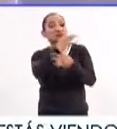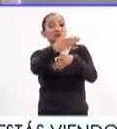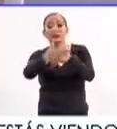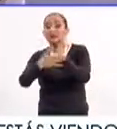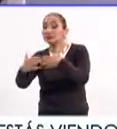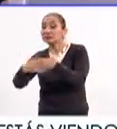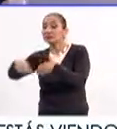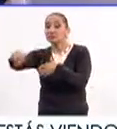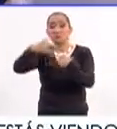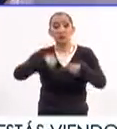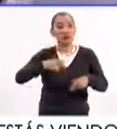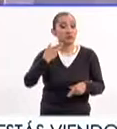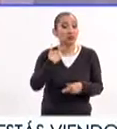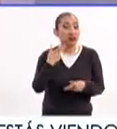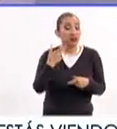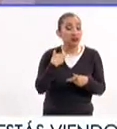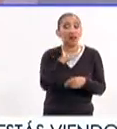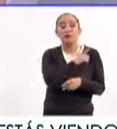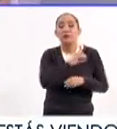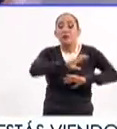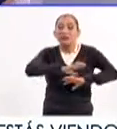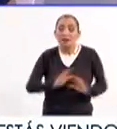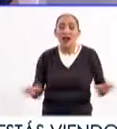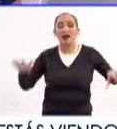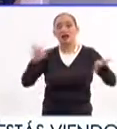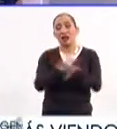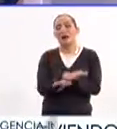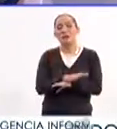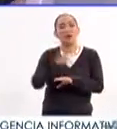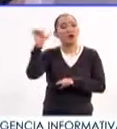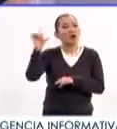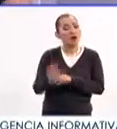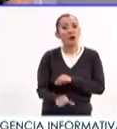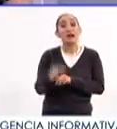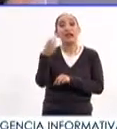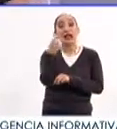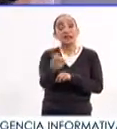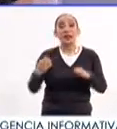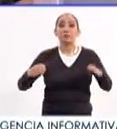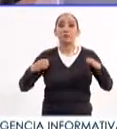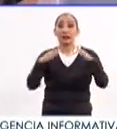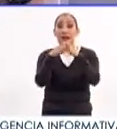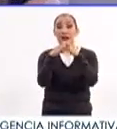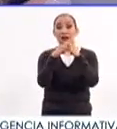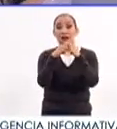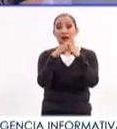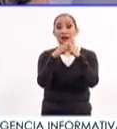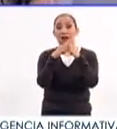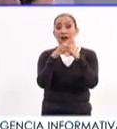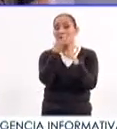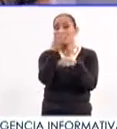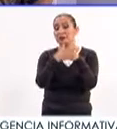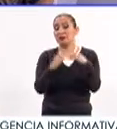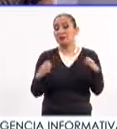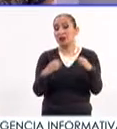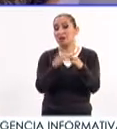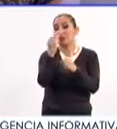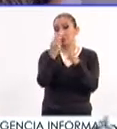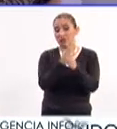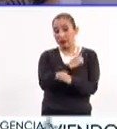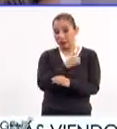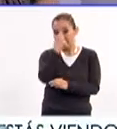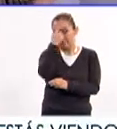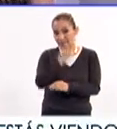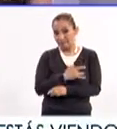conciencia en los políticos de que se tiene que hacer un cambio ya. Esto es una emergencia mundial y tenemos que hacer